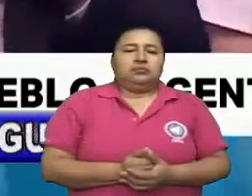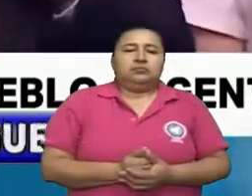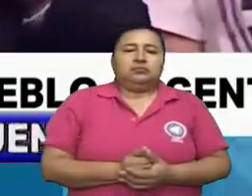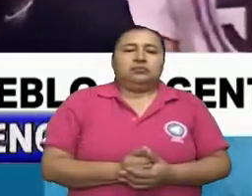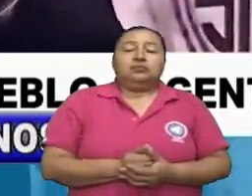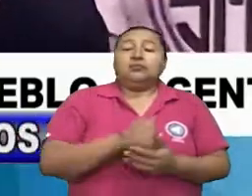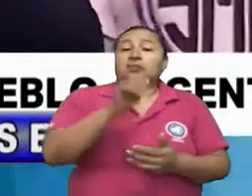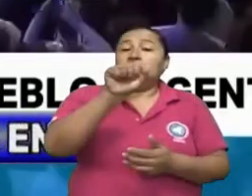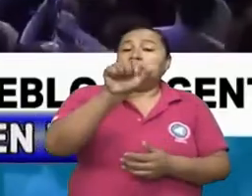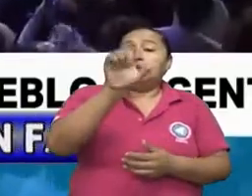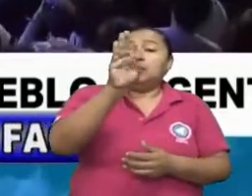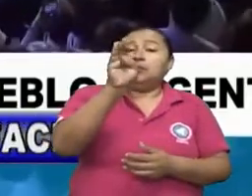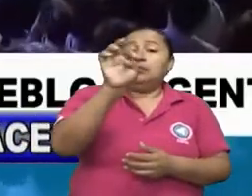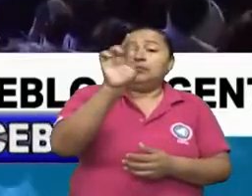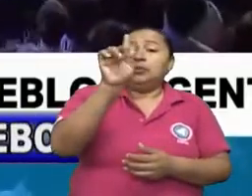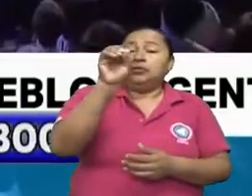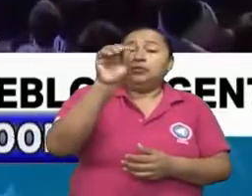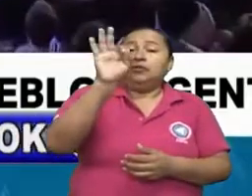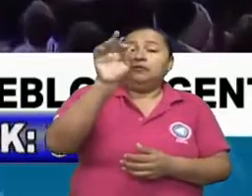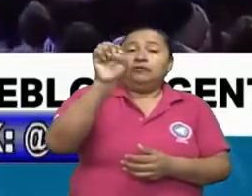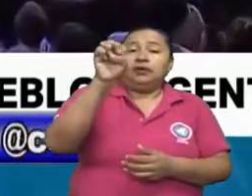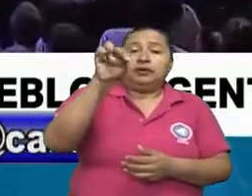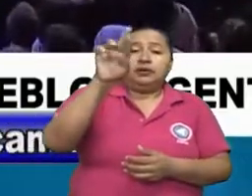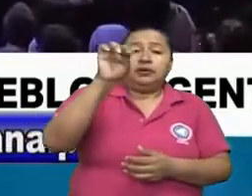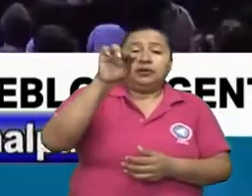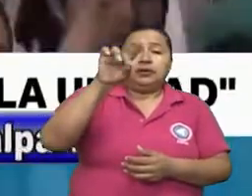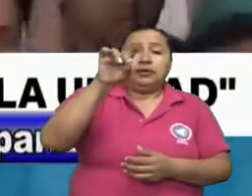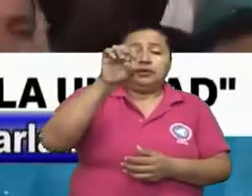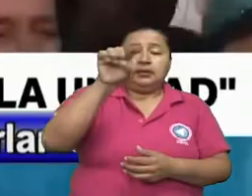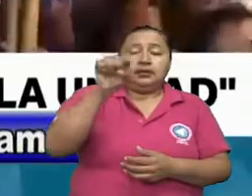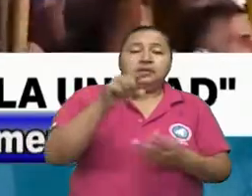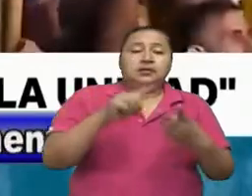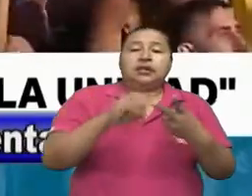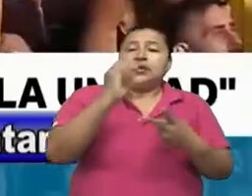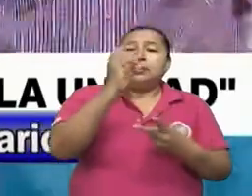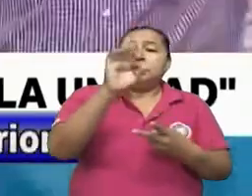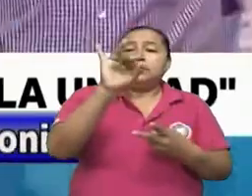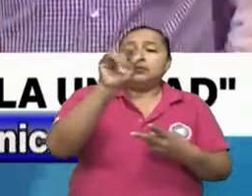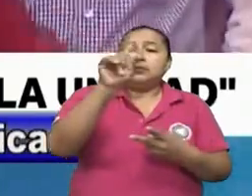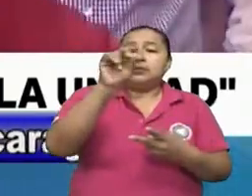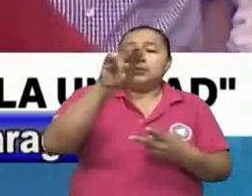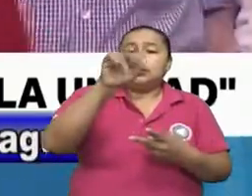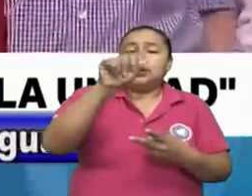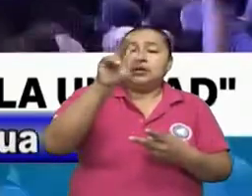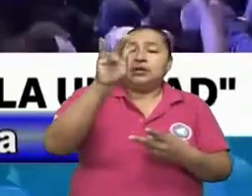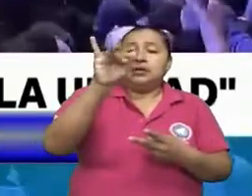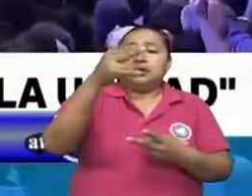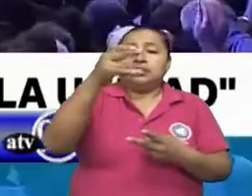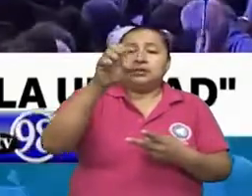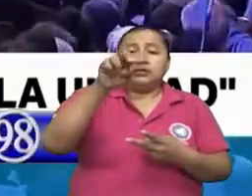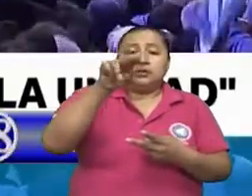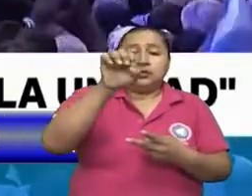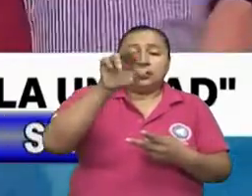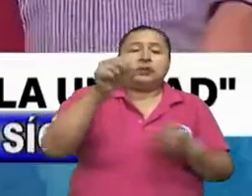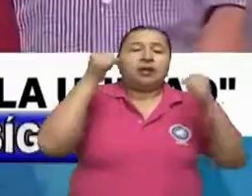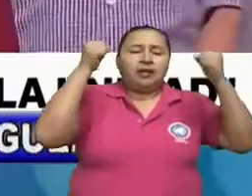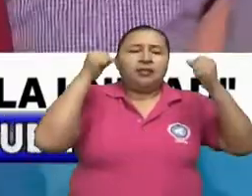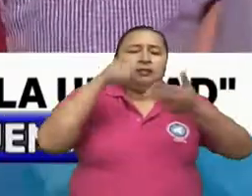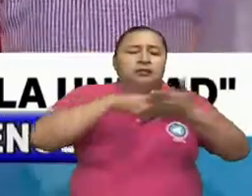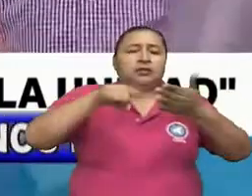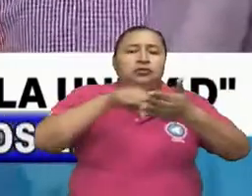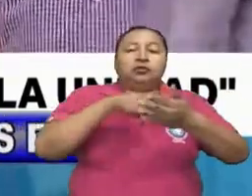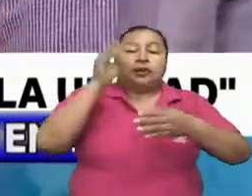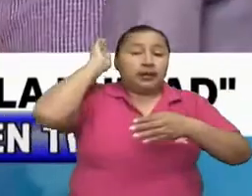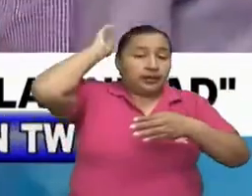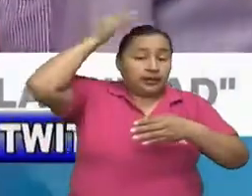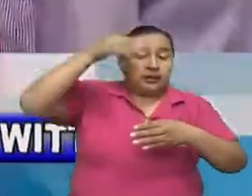Alberto Fernández y Cristina Kirchner ganan las elecciones presidenciales en Argentina. Al respecto, diputados ante la Asamblea Nacional